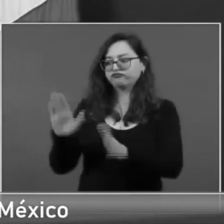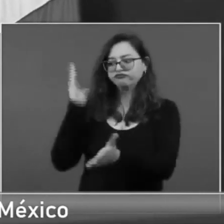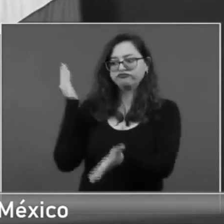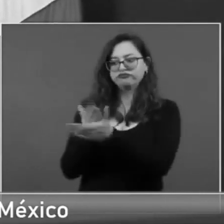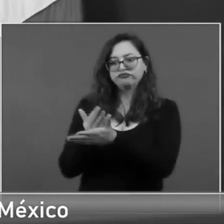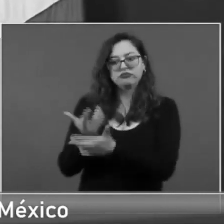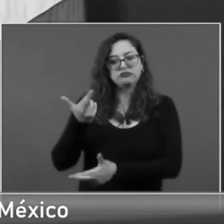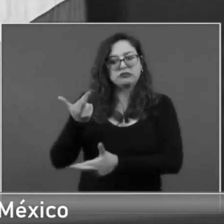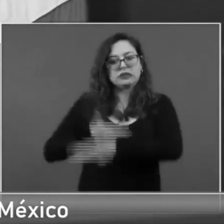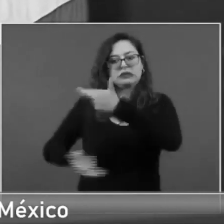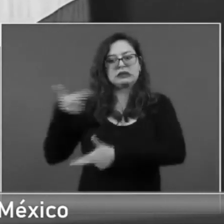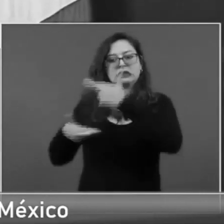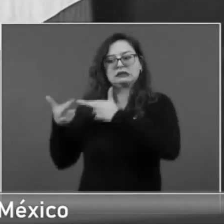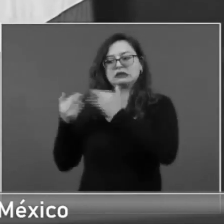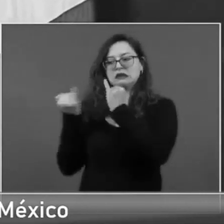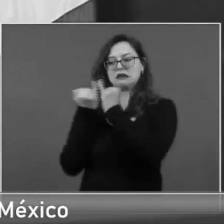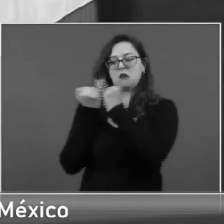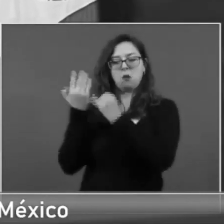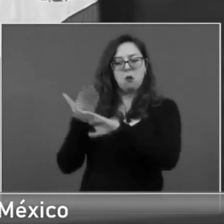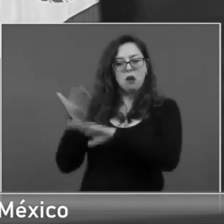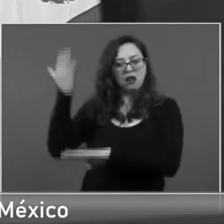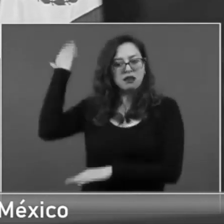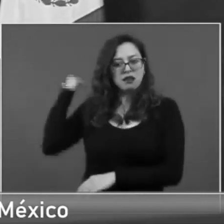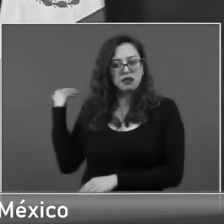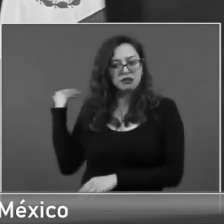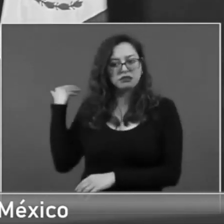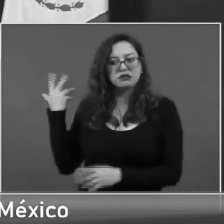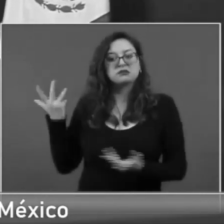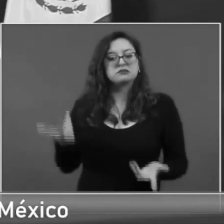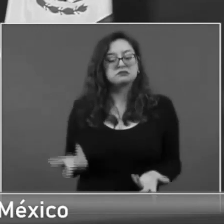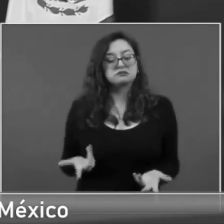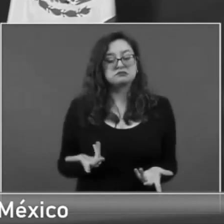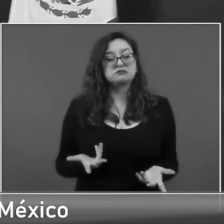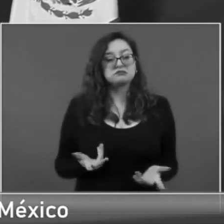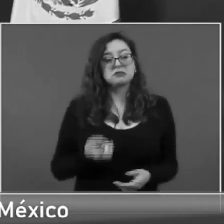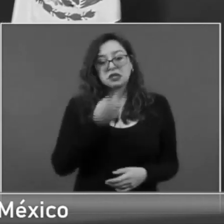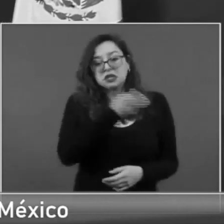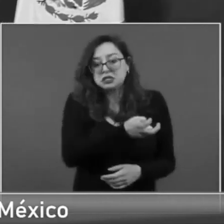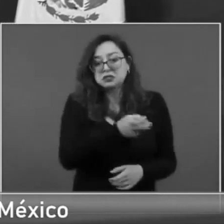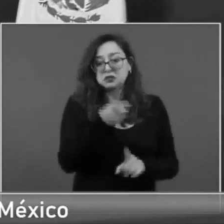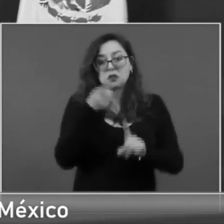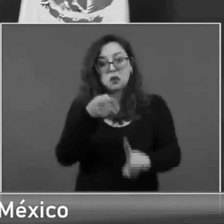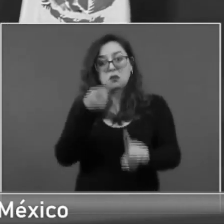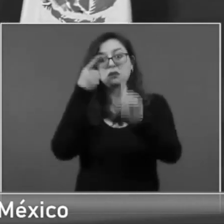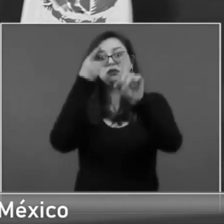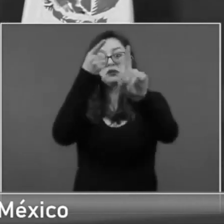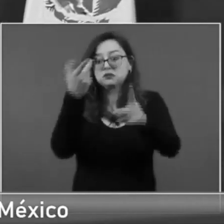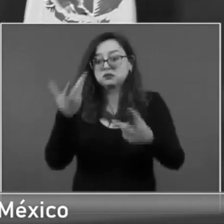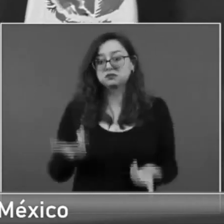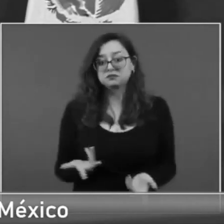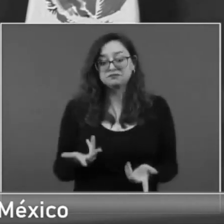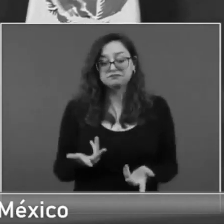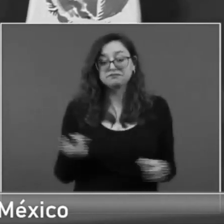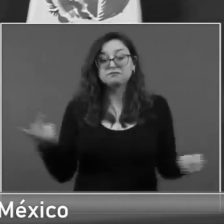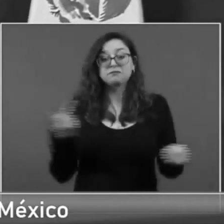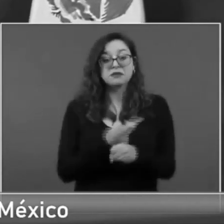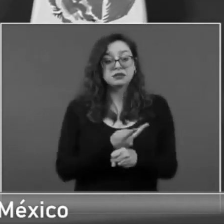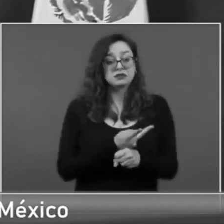que estamos llevando a cabo millones de mexicanos. Son dos proyectos